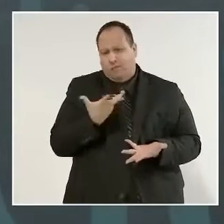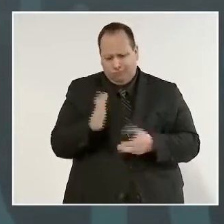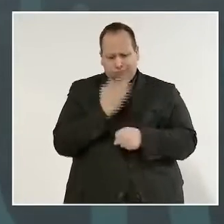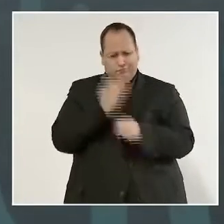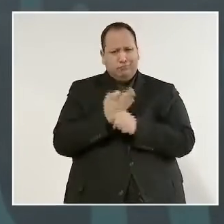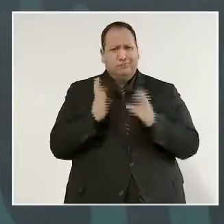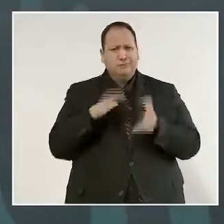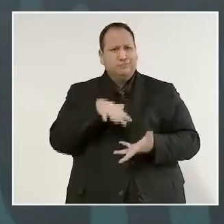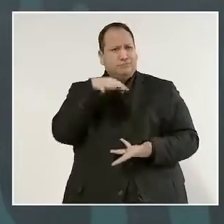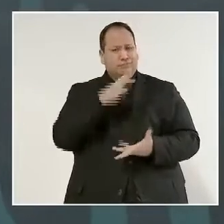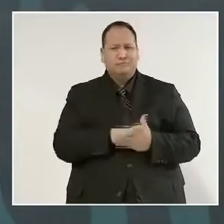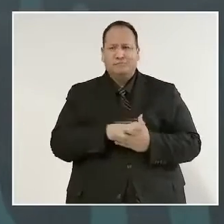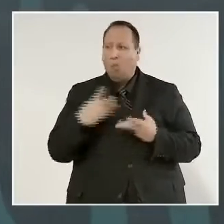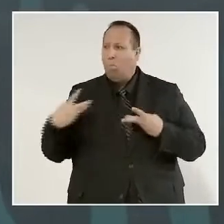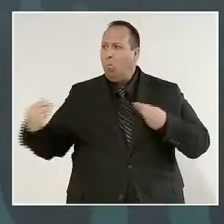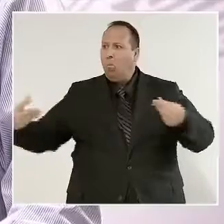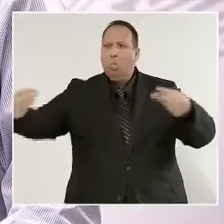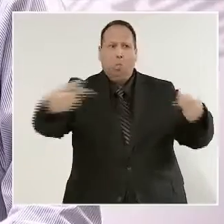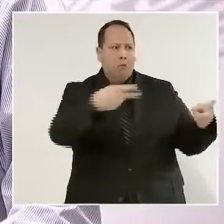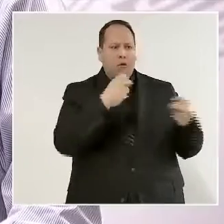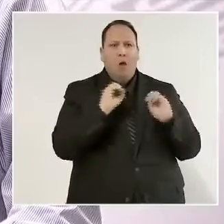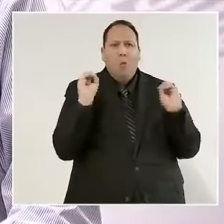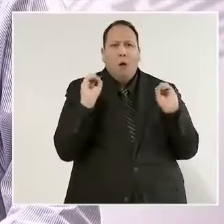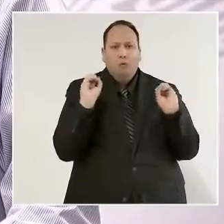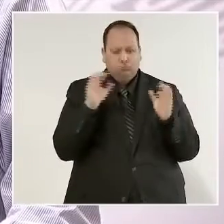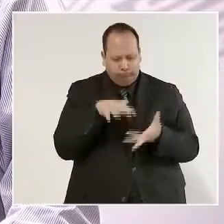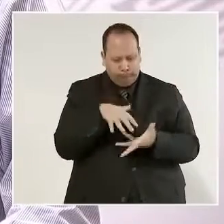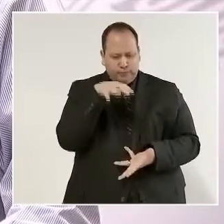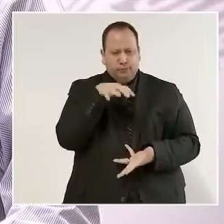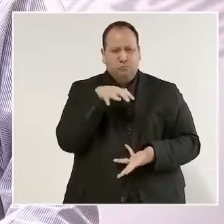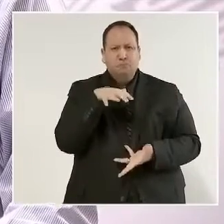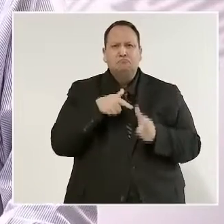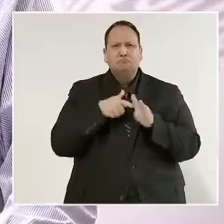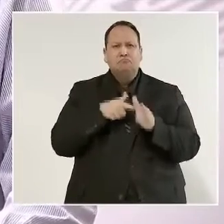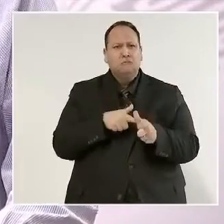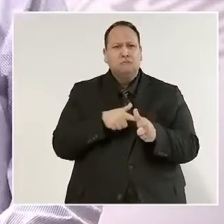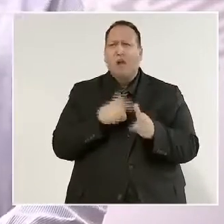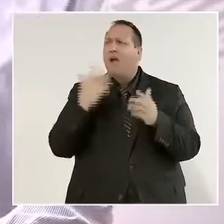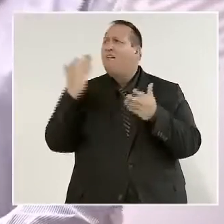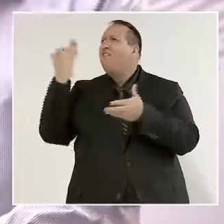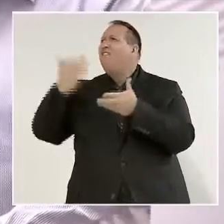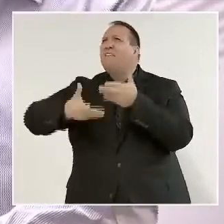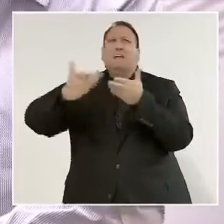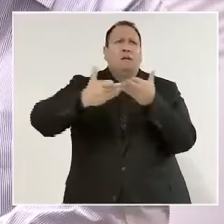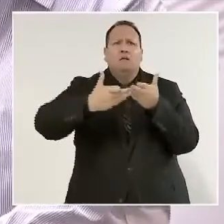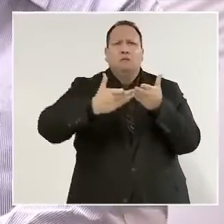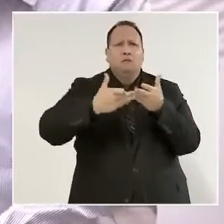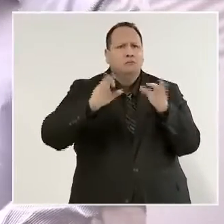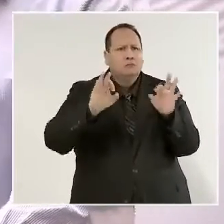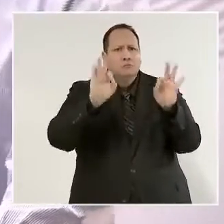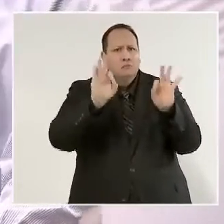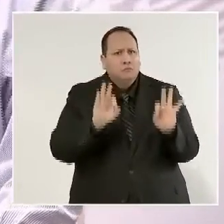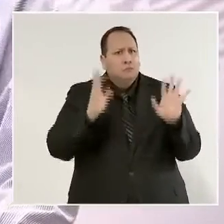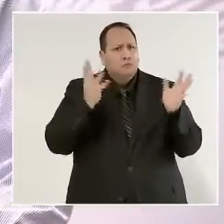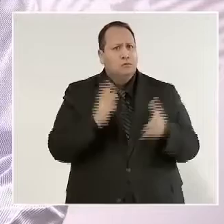alcanza, rinde el presupuesto. No hace falta